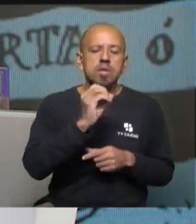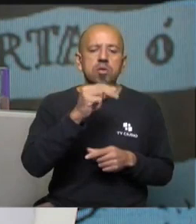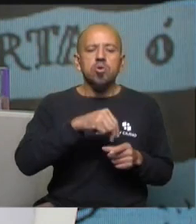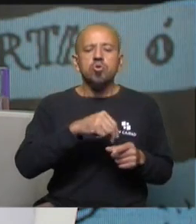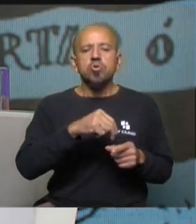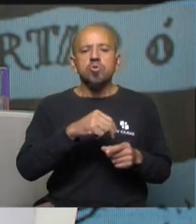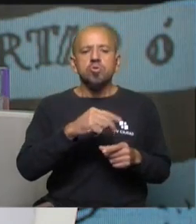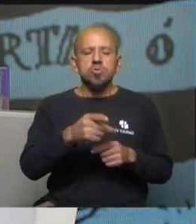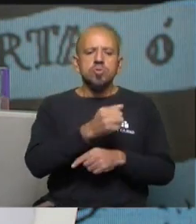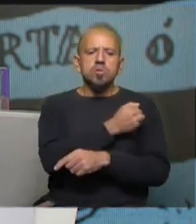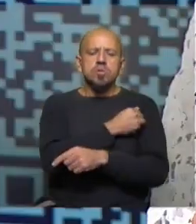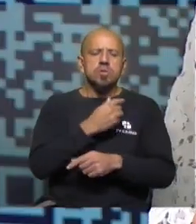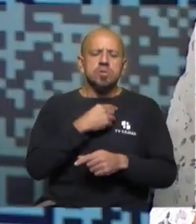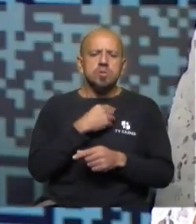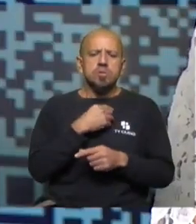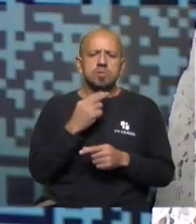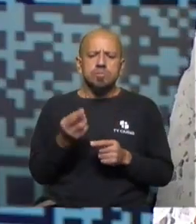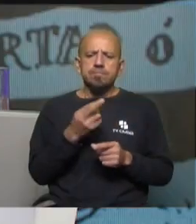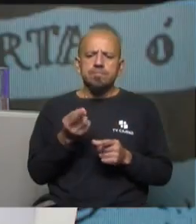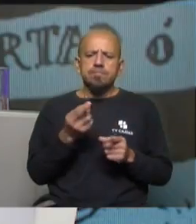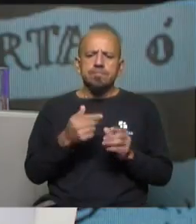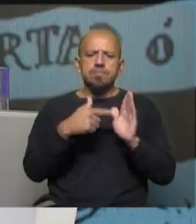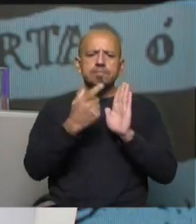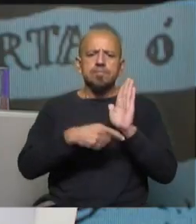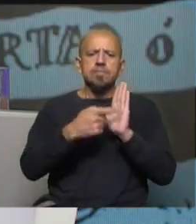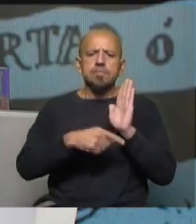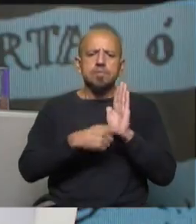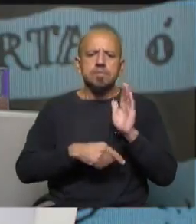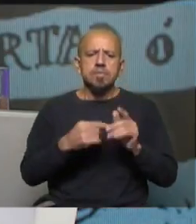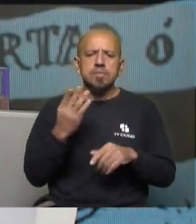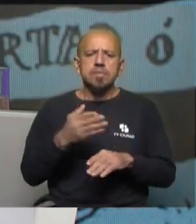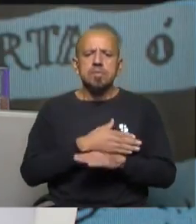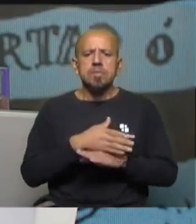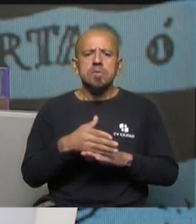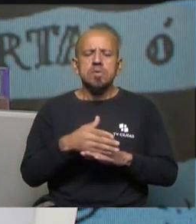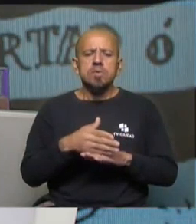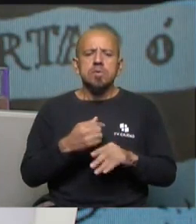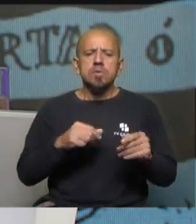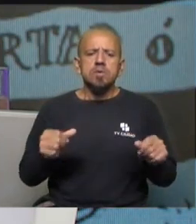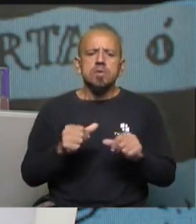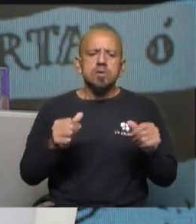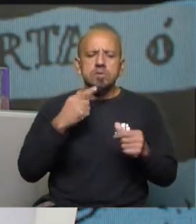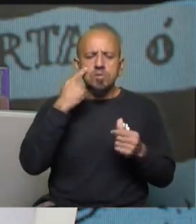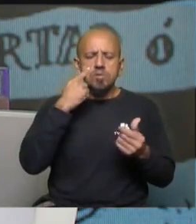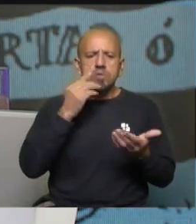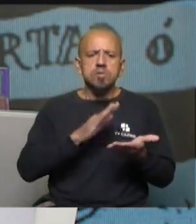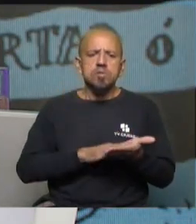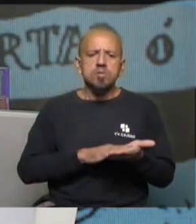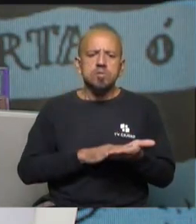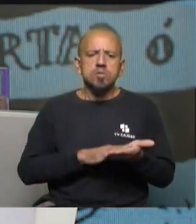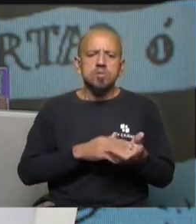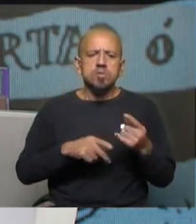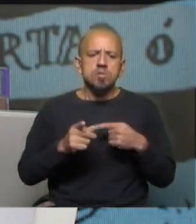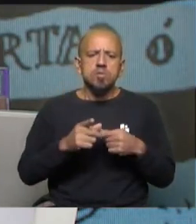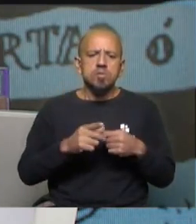hay algo que empieza a llamar la atención Instagram no me deja mentir porque cuatro días después publiqué un boceto de Joaquín artigas que era un esclavizado